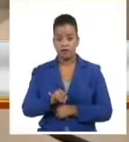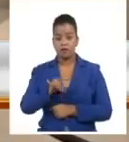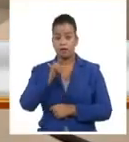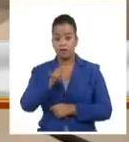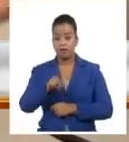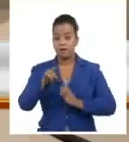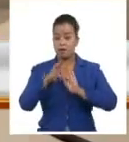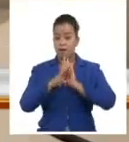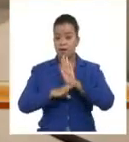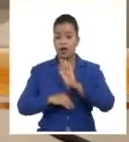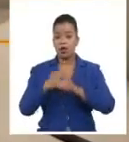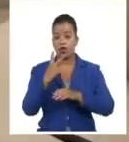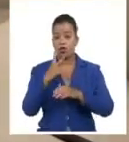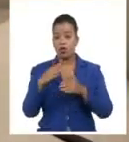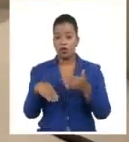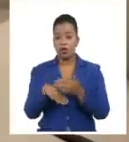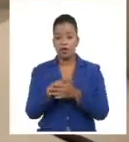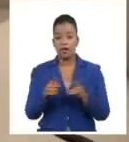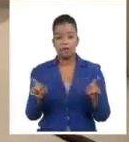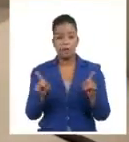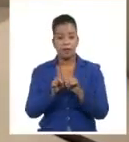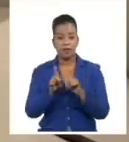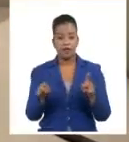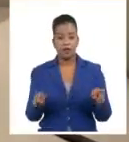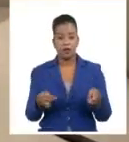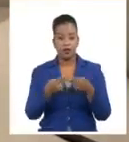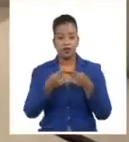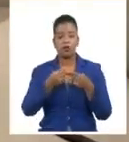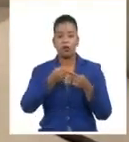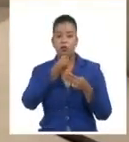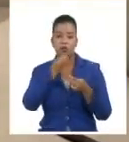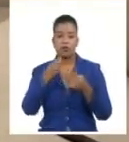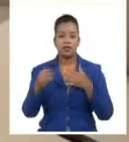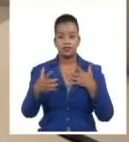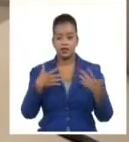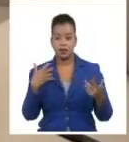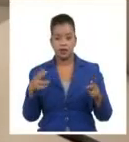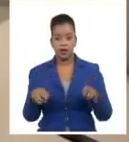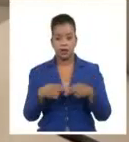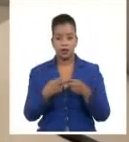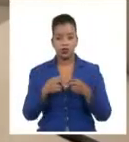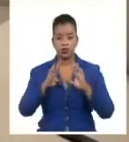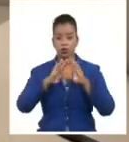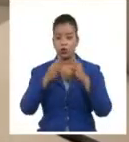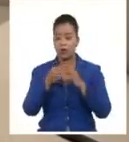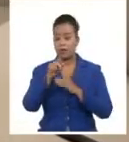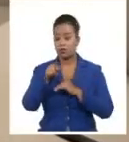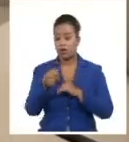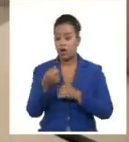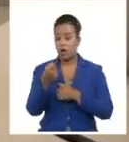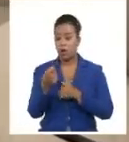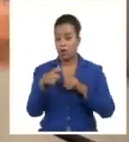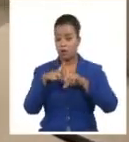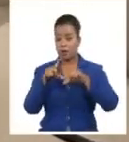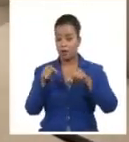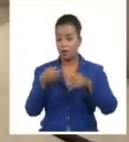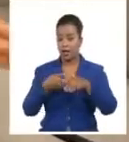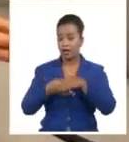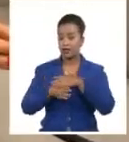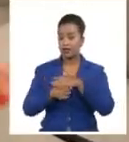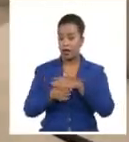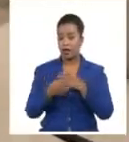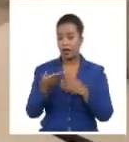cartel en dos días, vamos a resumirlo todo, pero vamos a poder celebrarlo finalmente. Entonces toda la gente que ha comprado entrada anticipada,